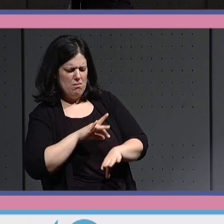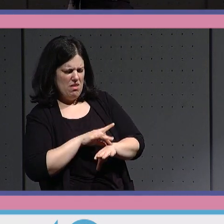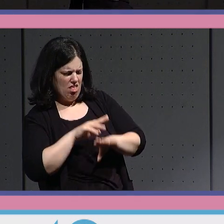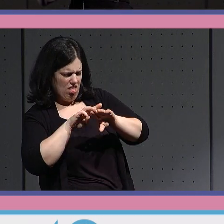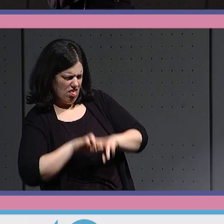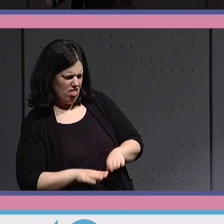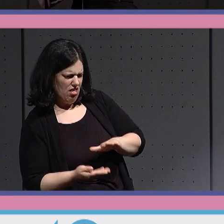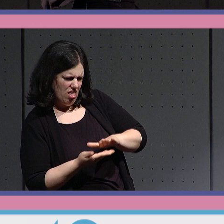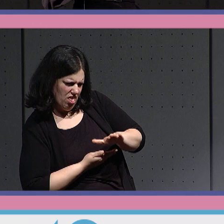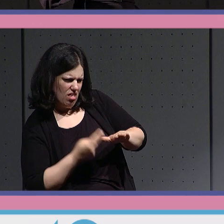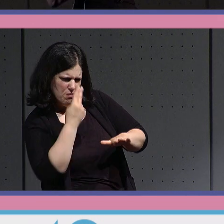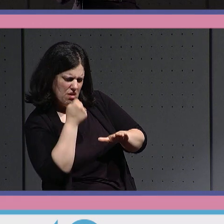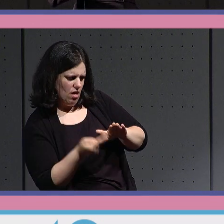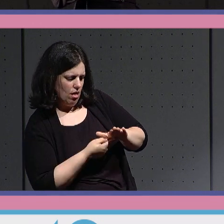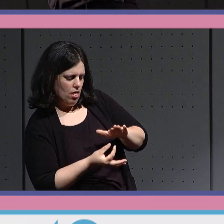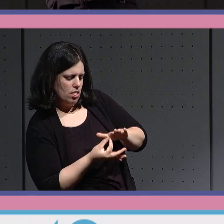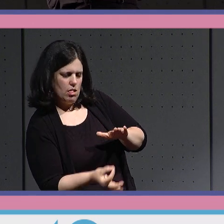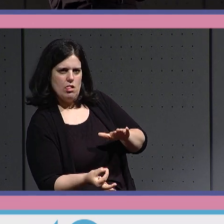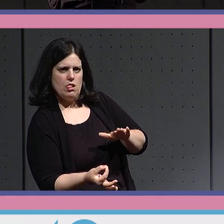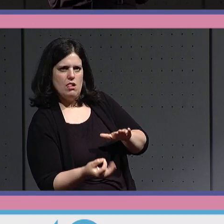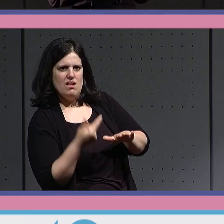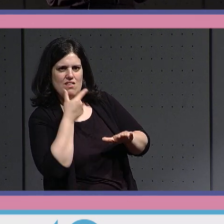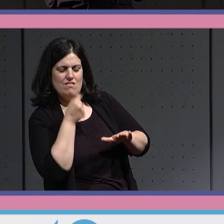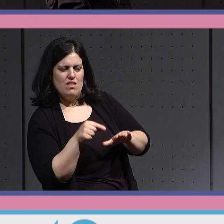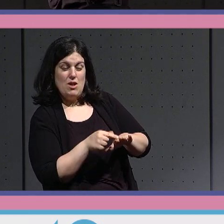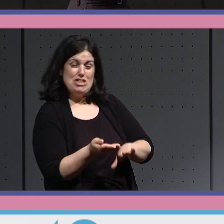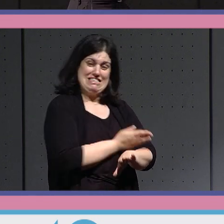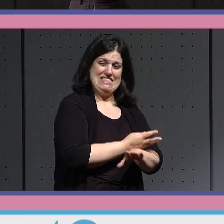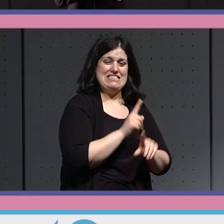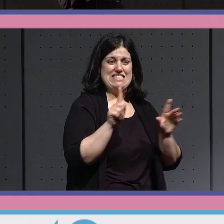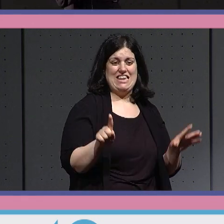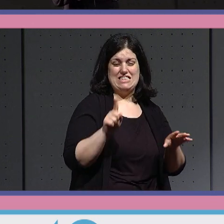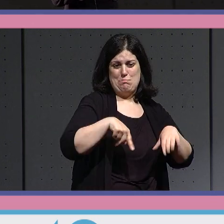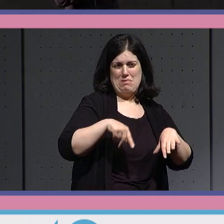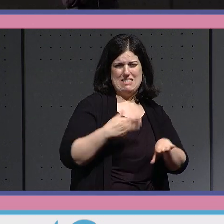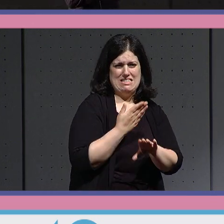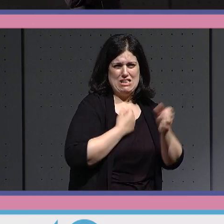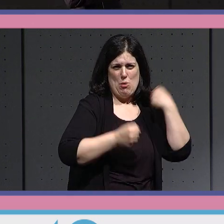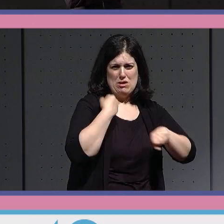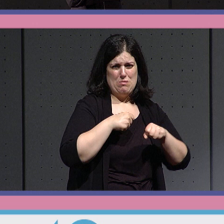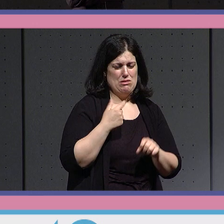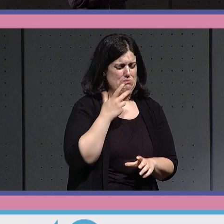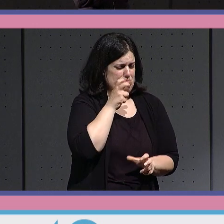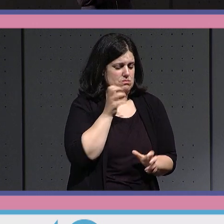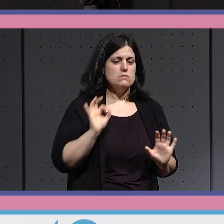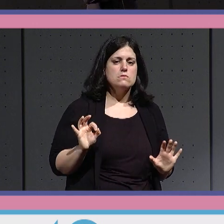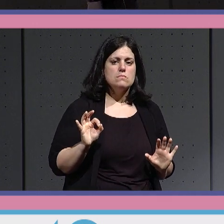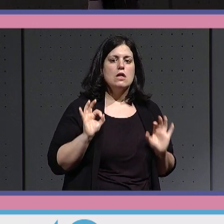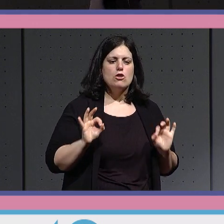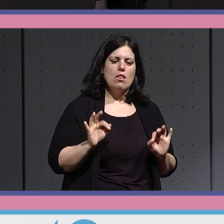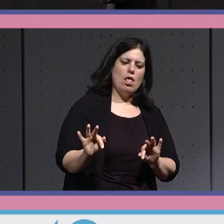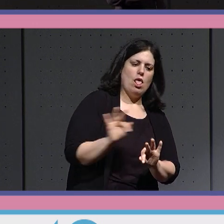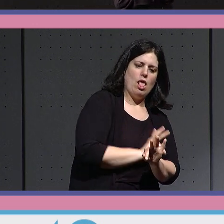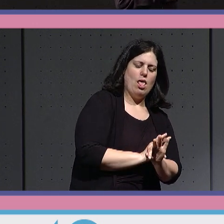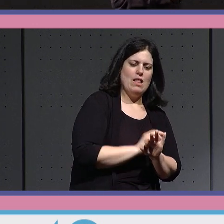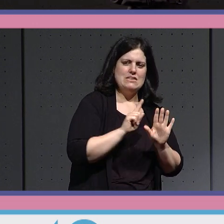ser solucionable en un minuto, supone problemas de conducta. Con este preámbulo tan largo que probablemente obliga a que el moderador